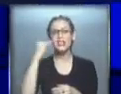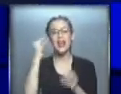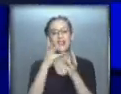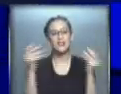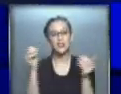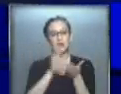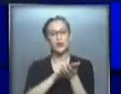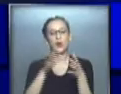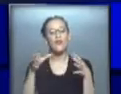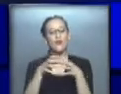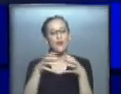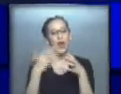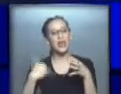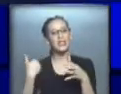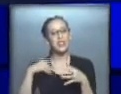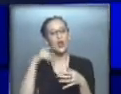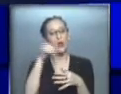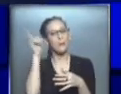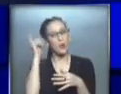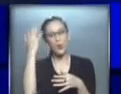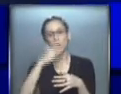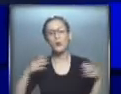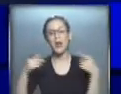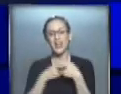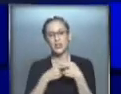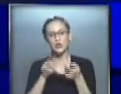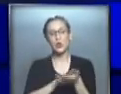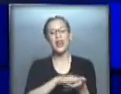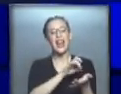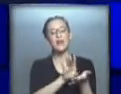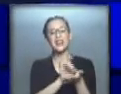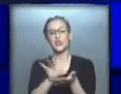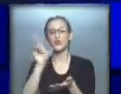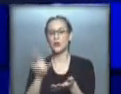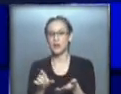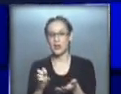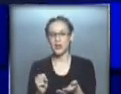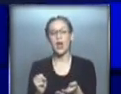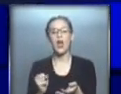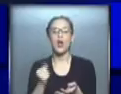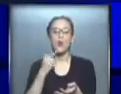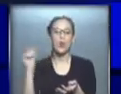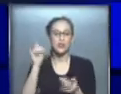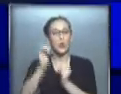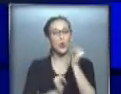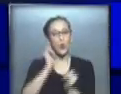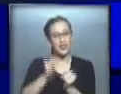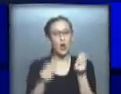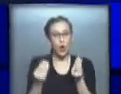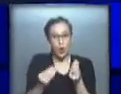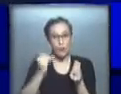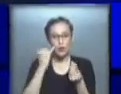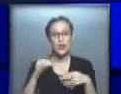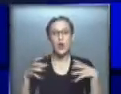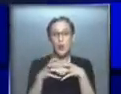selección argentina de enfrentar a perú en el último partido de eliminatorias sudamericanas como local es el anteúltimo en un rato estaremos repasando cómo queda la selección de